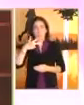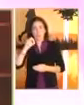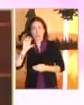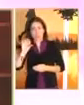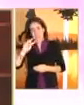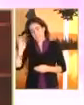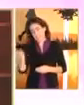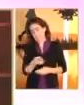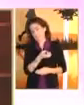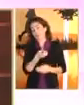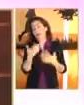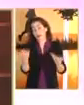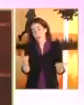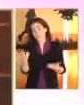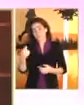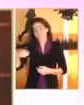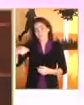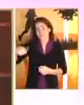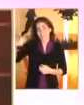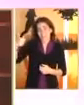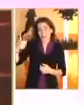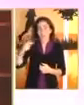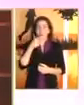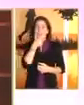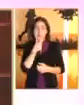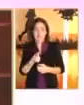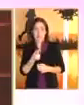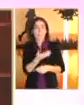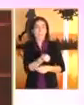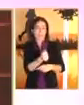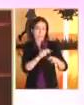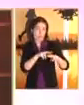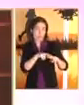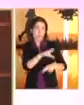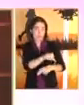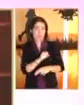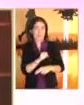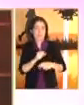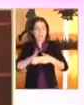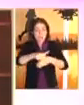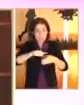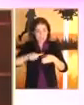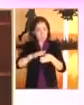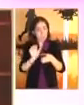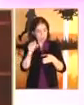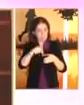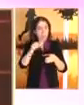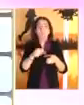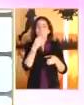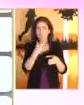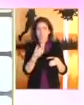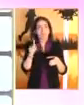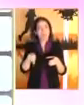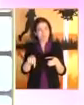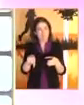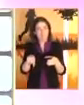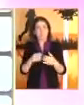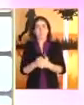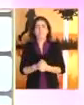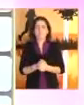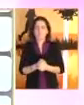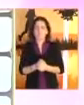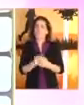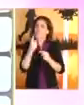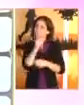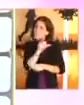almejas, berberechos, no es asequible para toda la población. Claro. Y mejillones, aunque sean de lata, sí. Y son 4 veces a la semana, es un